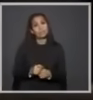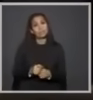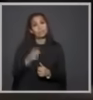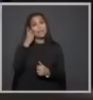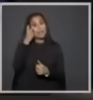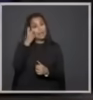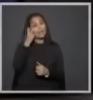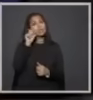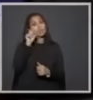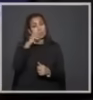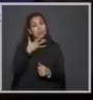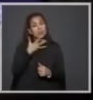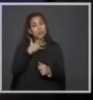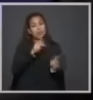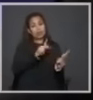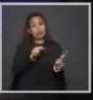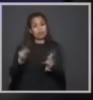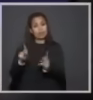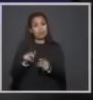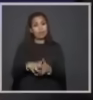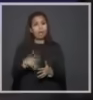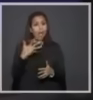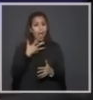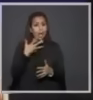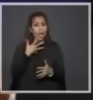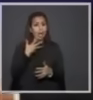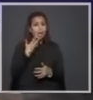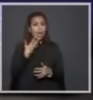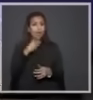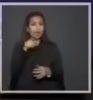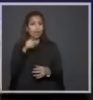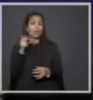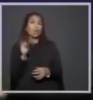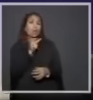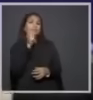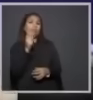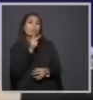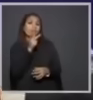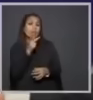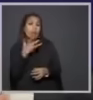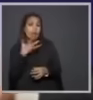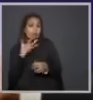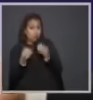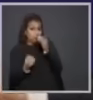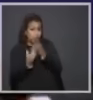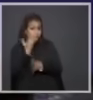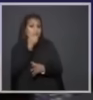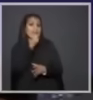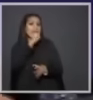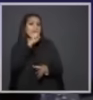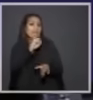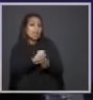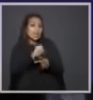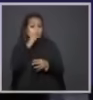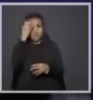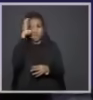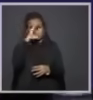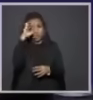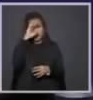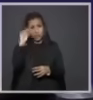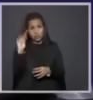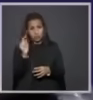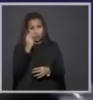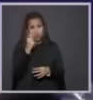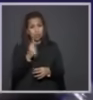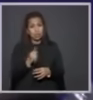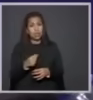programa al que hice mención. ¿Habría una secretaría de ciencia y tecnología o algo así como se está implementando en algunos estados? Vamos